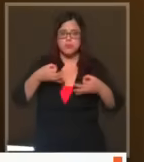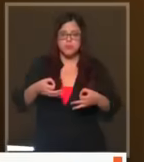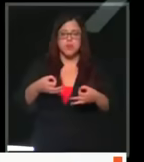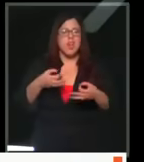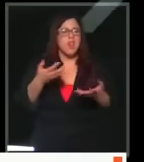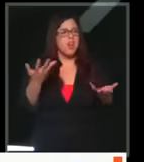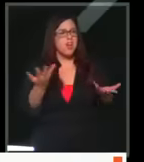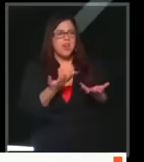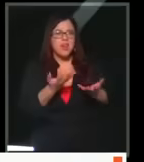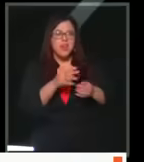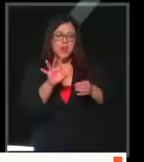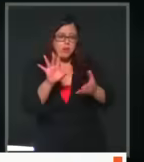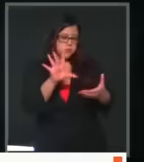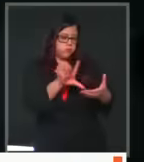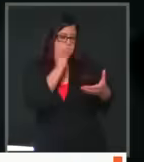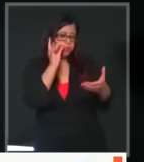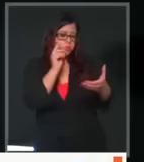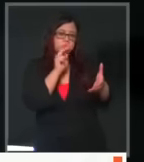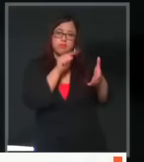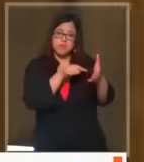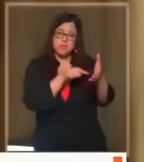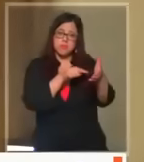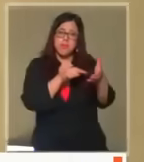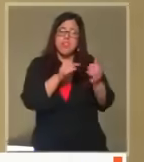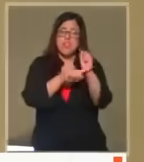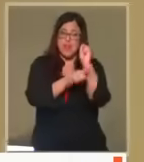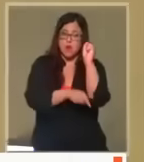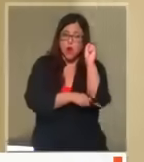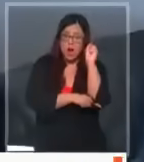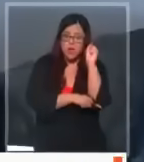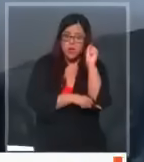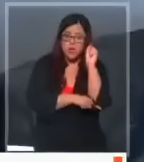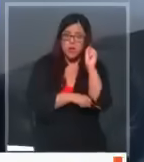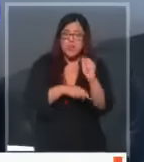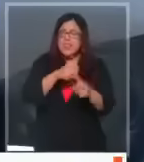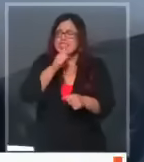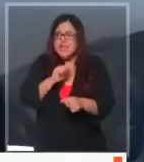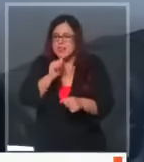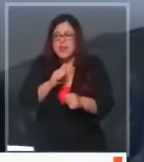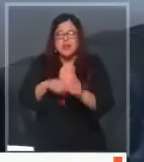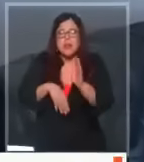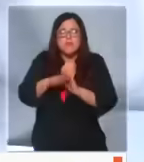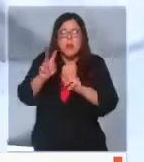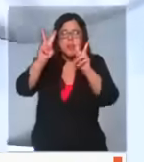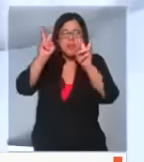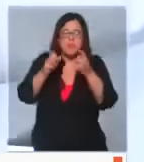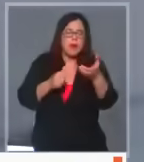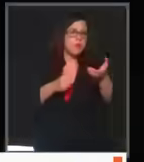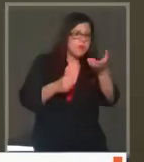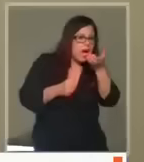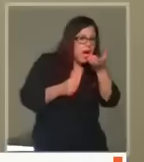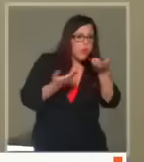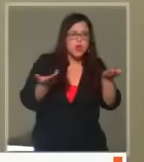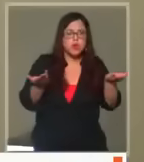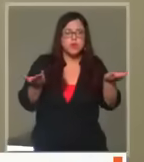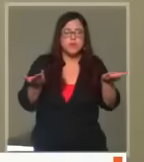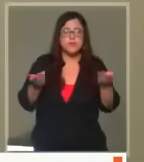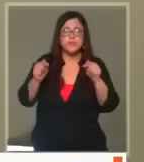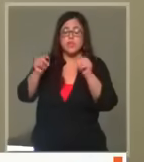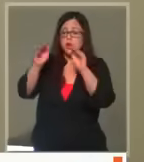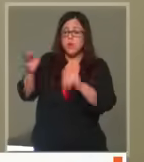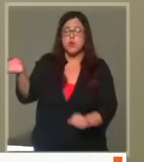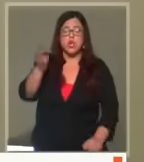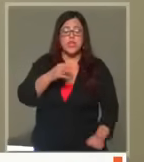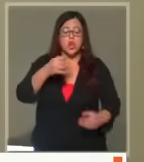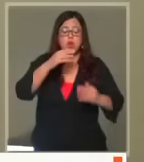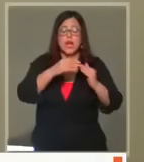qué más se encontrará en el teléfono del abogado Luis Hermosilla? ¿Cuánto queda por destapar de las aristas del caso Audios? Como dijo el ministro de